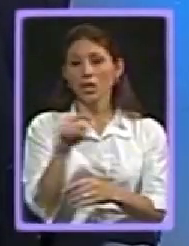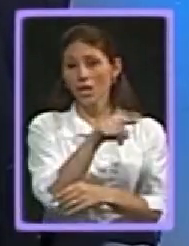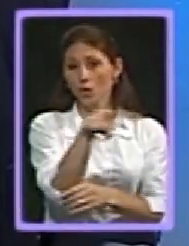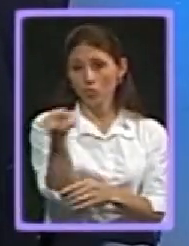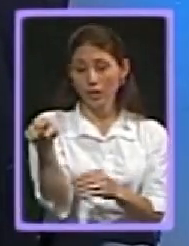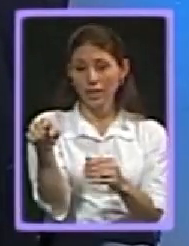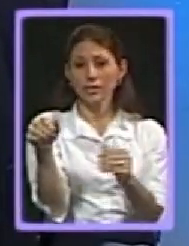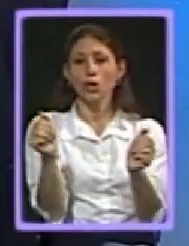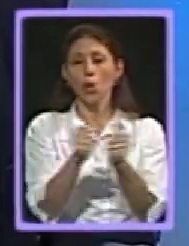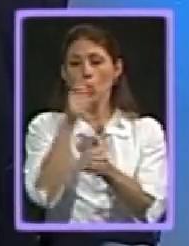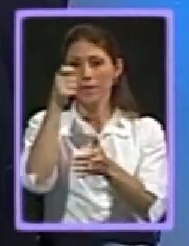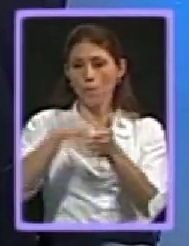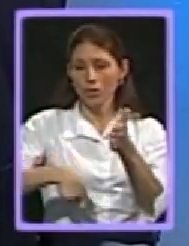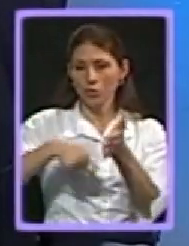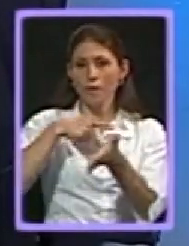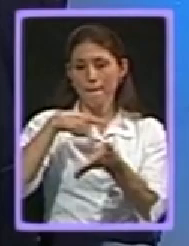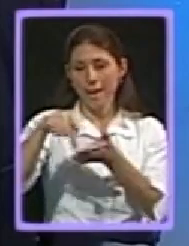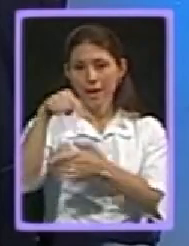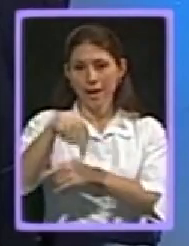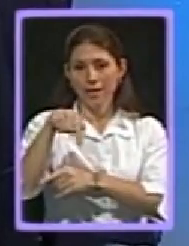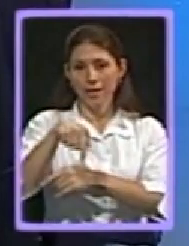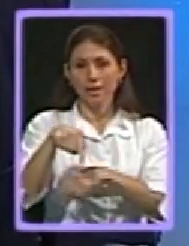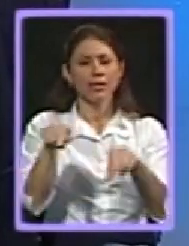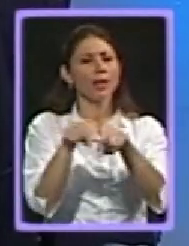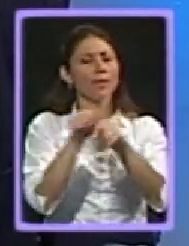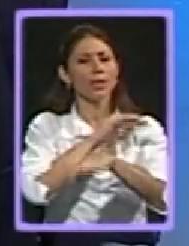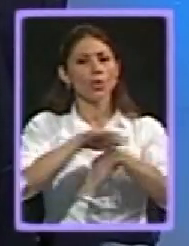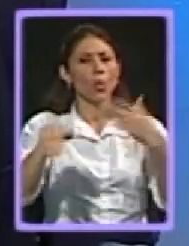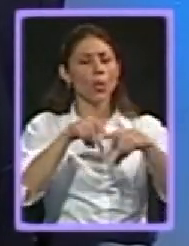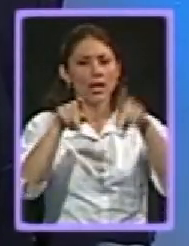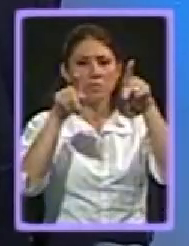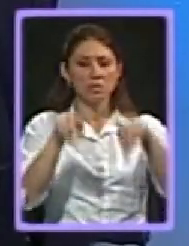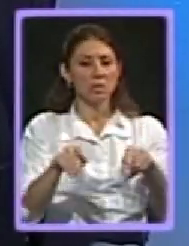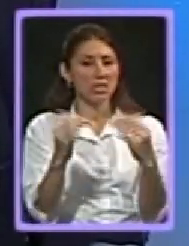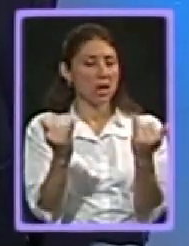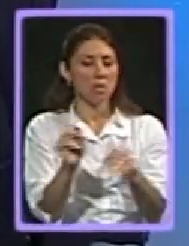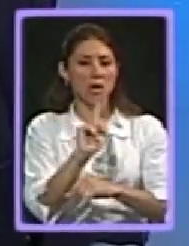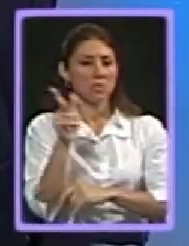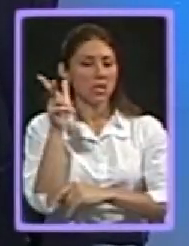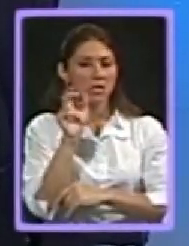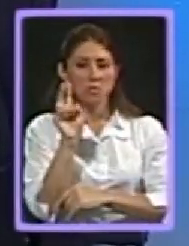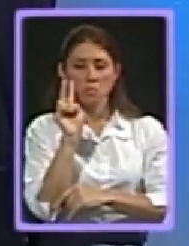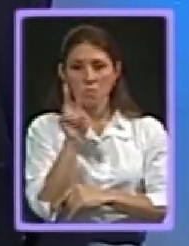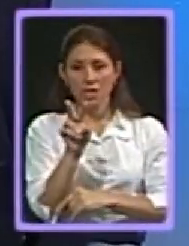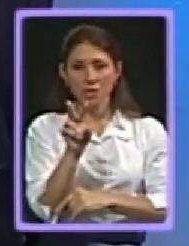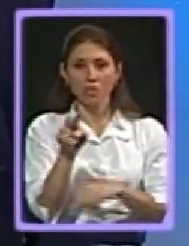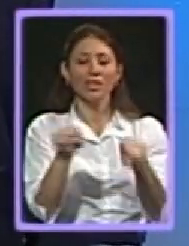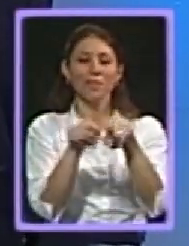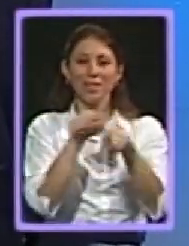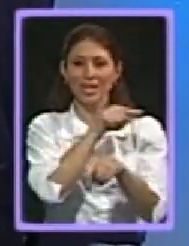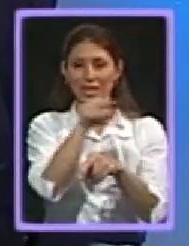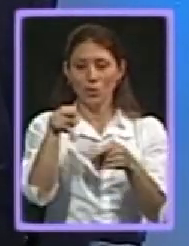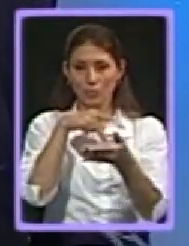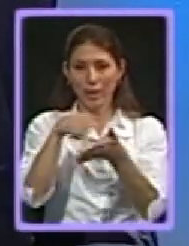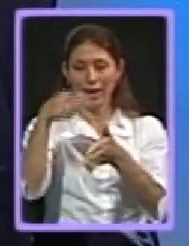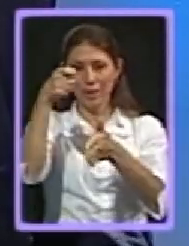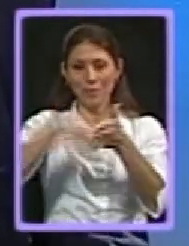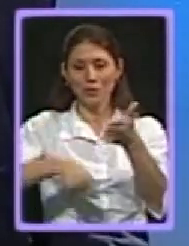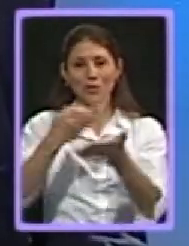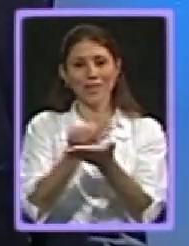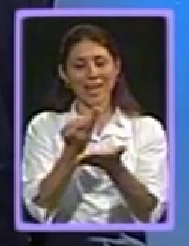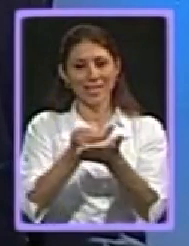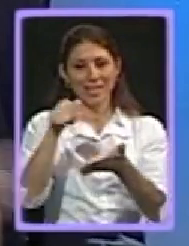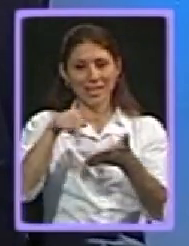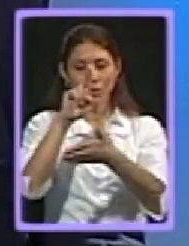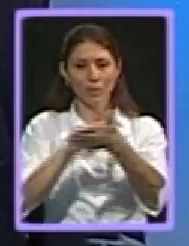ustedes con sus impuestos financian, y también todos quienes no nos están escuchando, con los de ellos financian también. Y hoy es